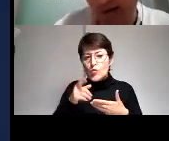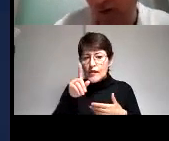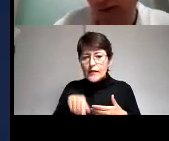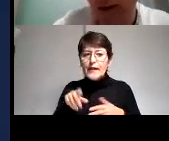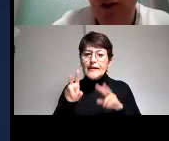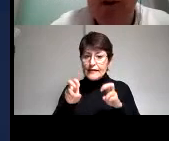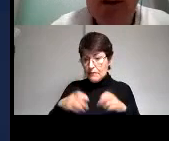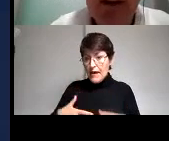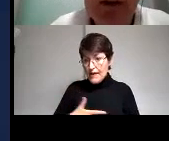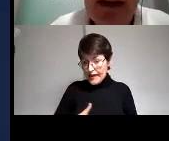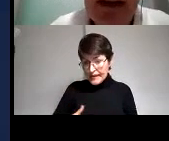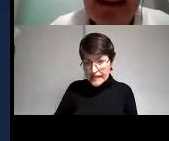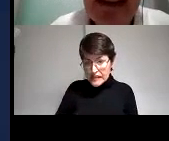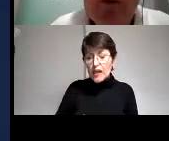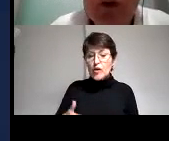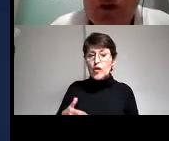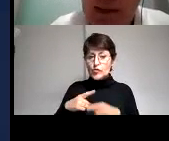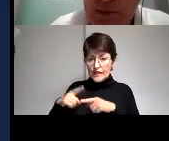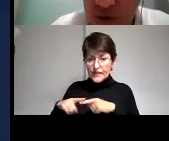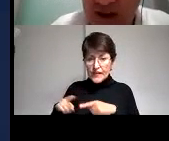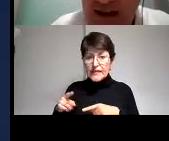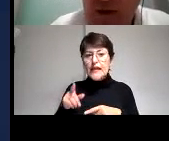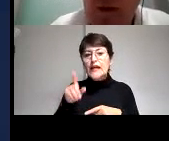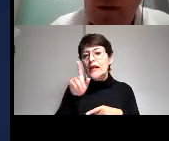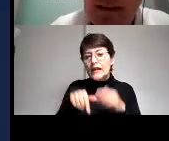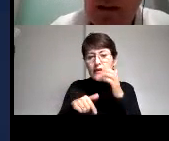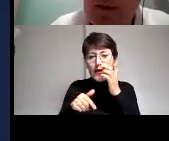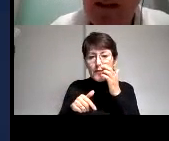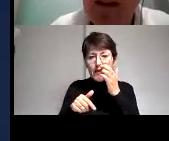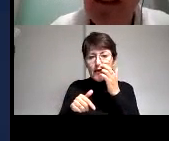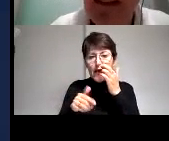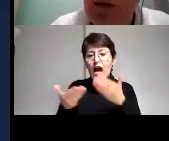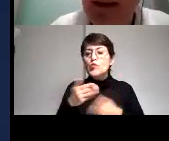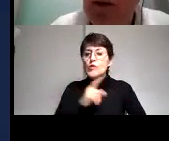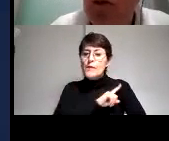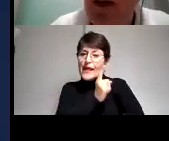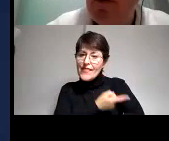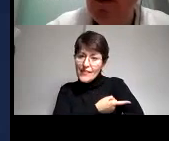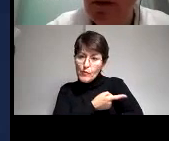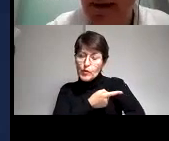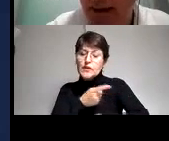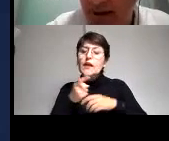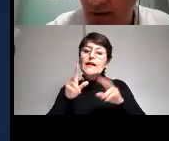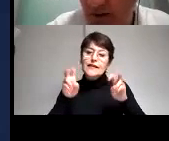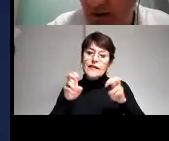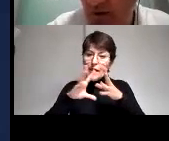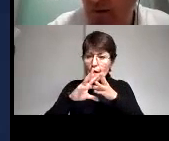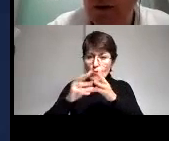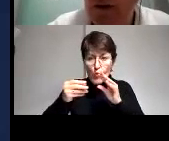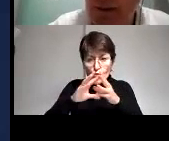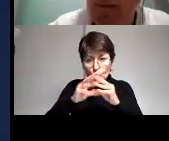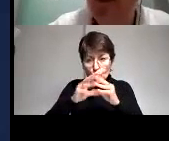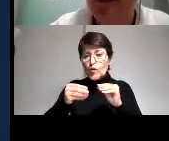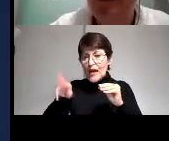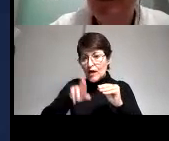intestinal, efecto prebiótico, por lo tanto, y algún otro subtipo concreto utilizado en deportistas atenúa el daño muscular producido en el ejercicio físico. Por lo